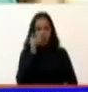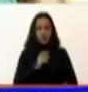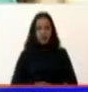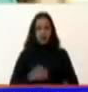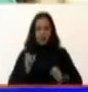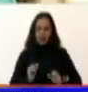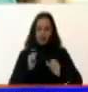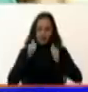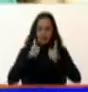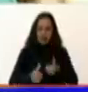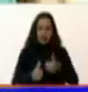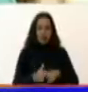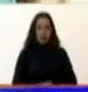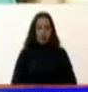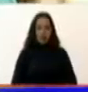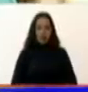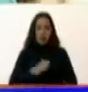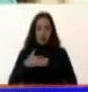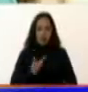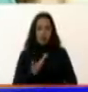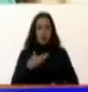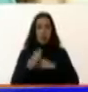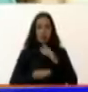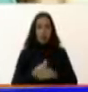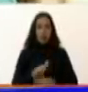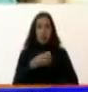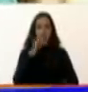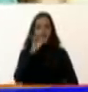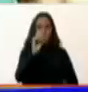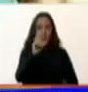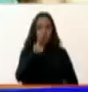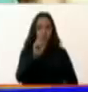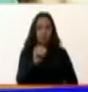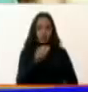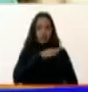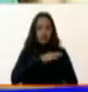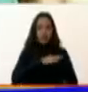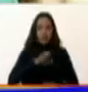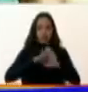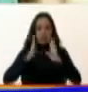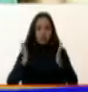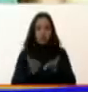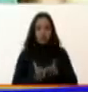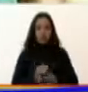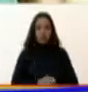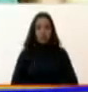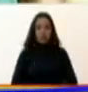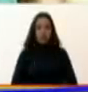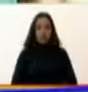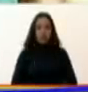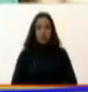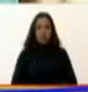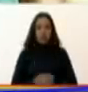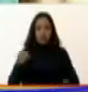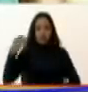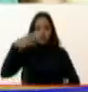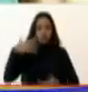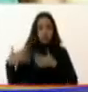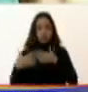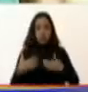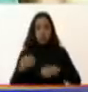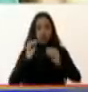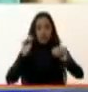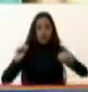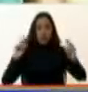adentro para que el Foro Social Mundial iluminara las luchas y anunciara las victorias que